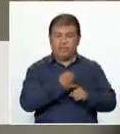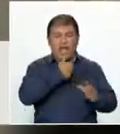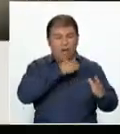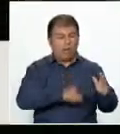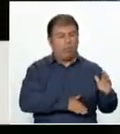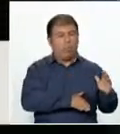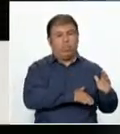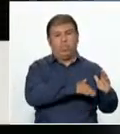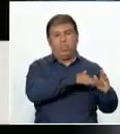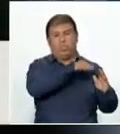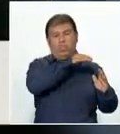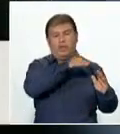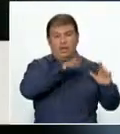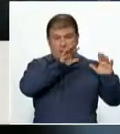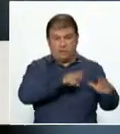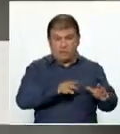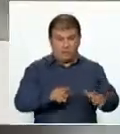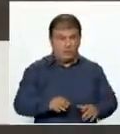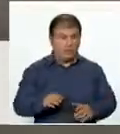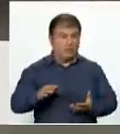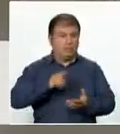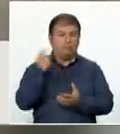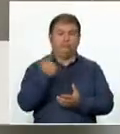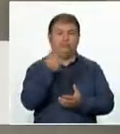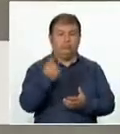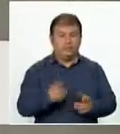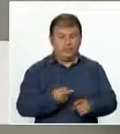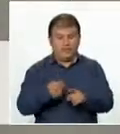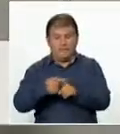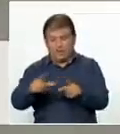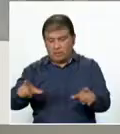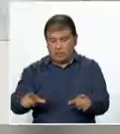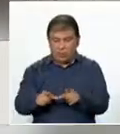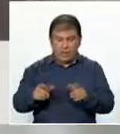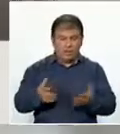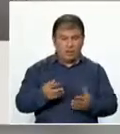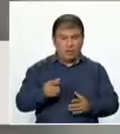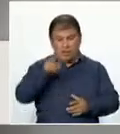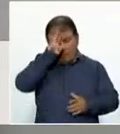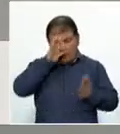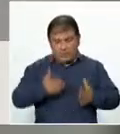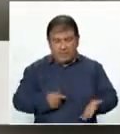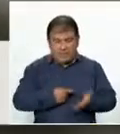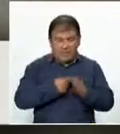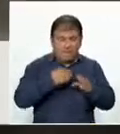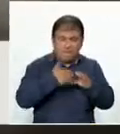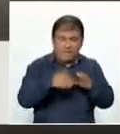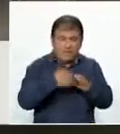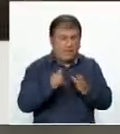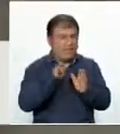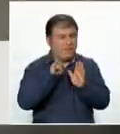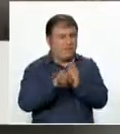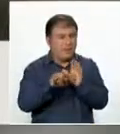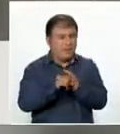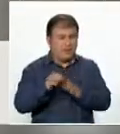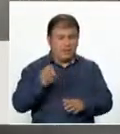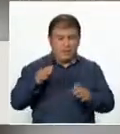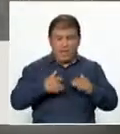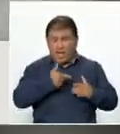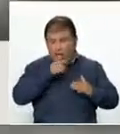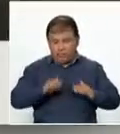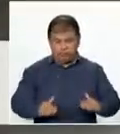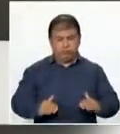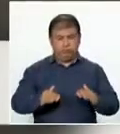por las lluvias de Harvey. Desde diferentes puntos de Houston, los peruanos envían estremecedoras imágenes de la ciudad bajo el